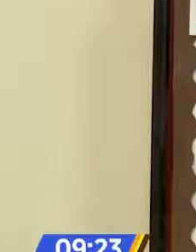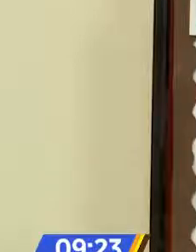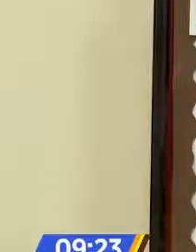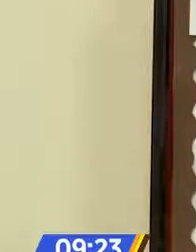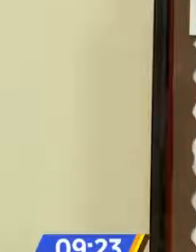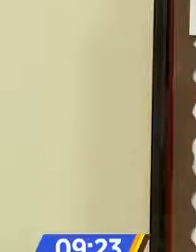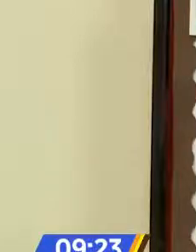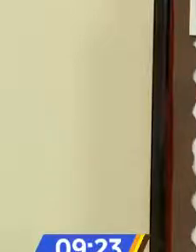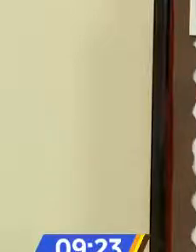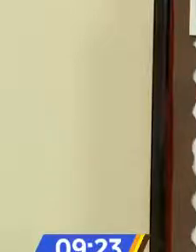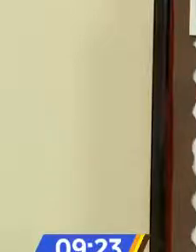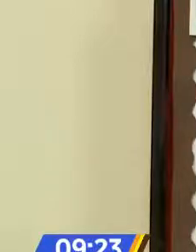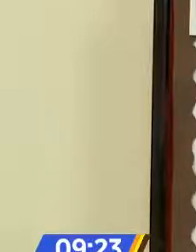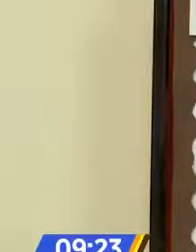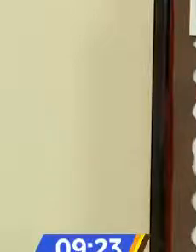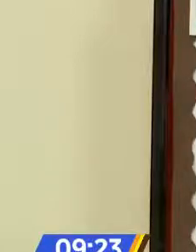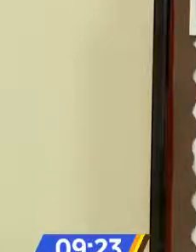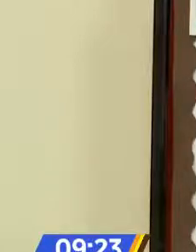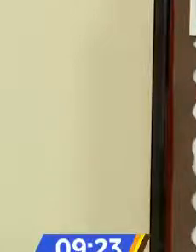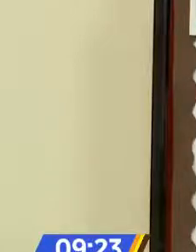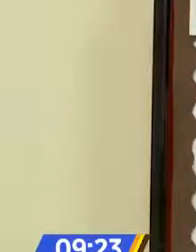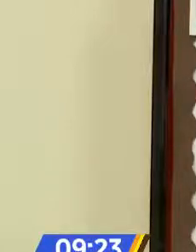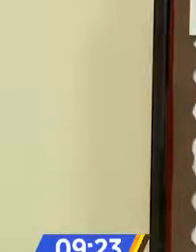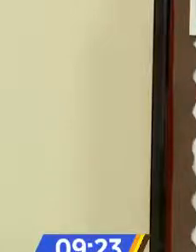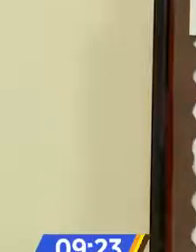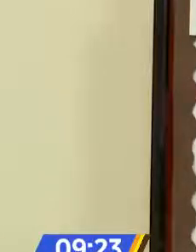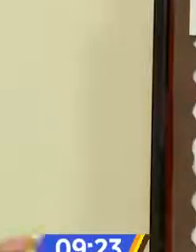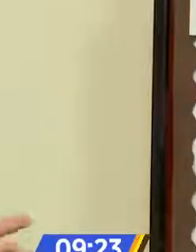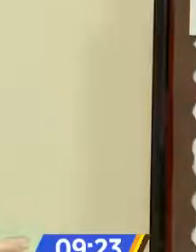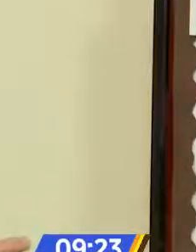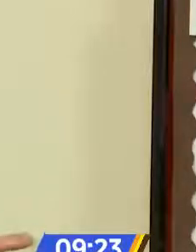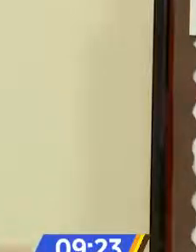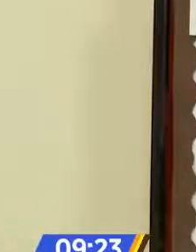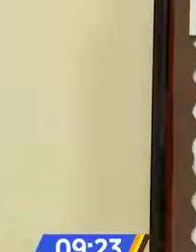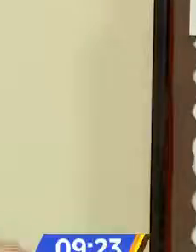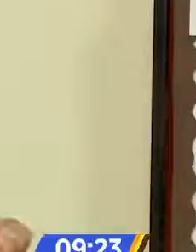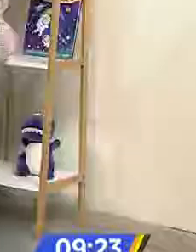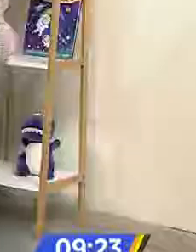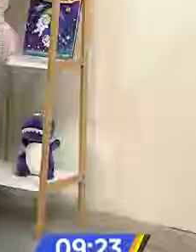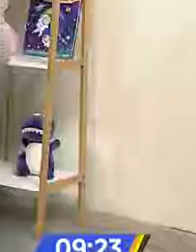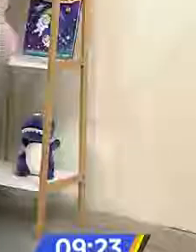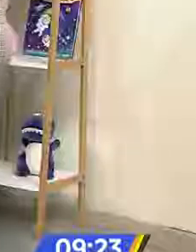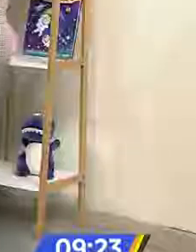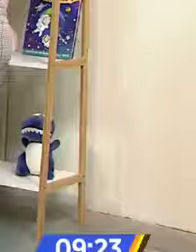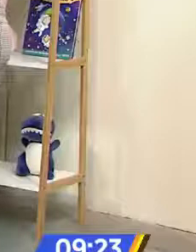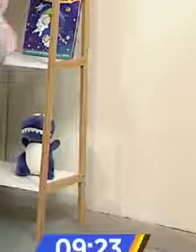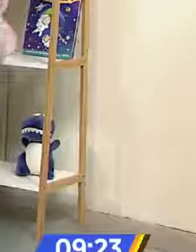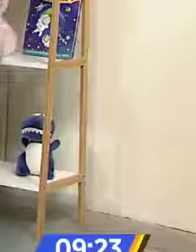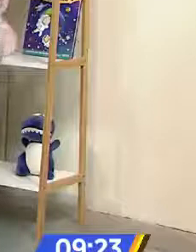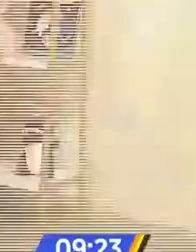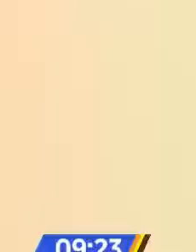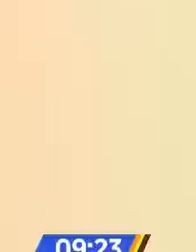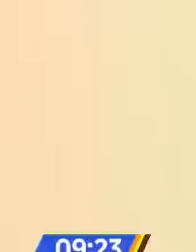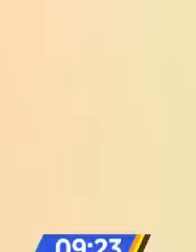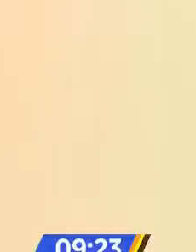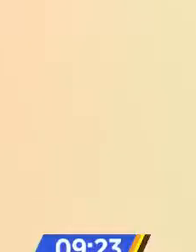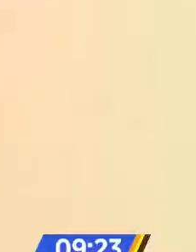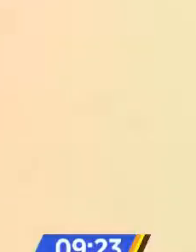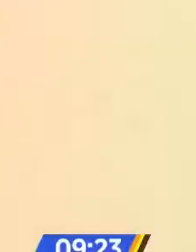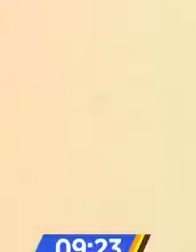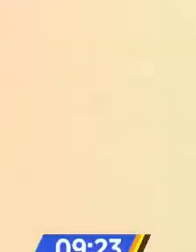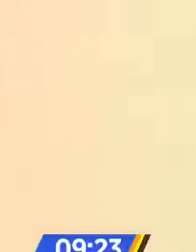teléfono, cántenos. Nos encanta recibir estos mensajes. Pero bueno, vamos a continuar jugando. Por supuesto. Bueno, y también tenemos que aprender hoy en